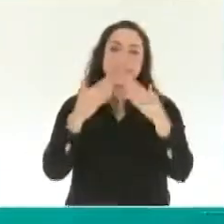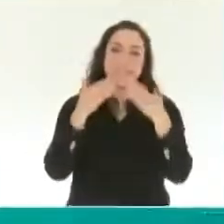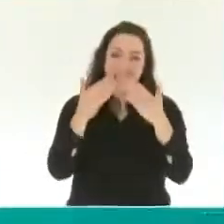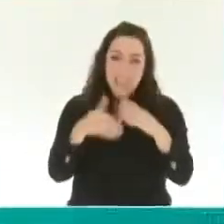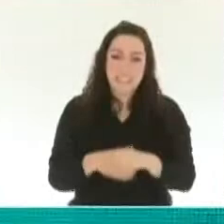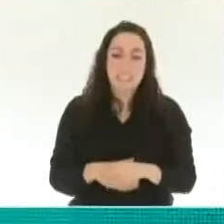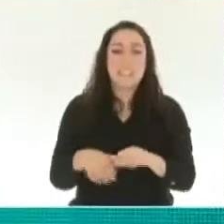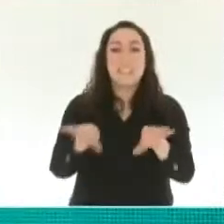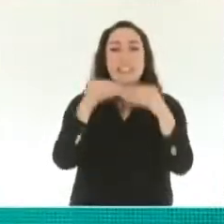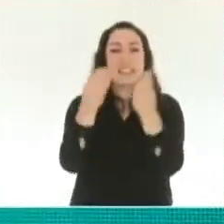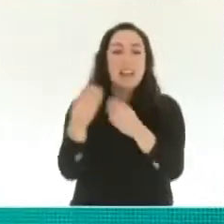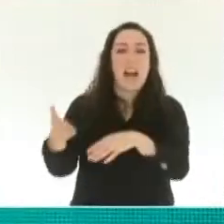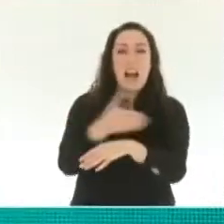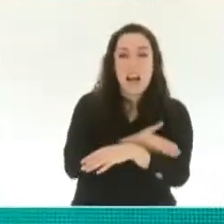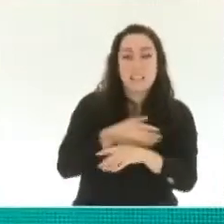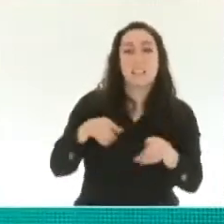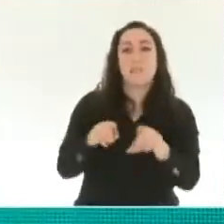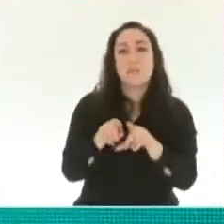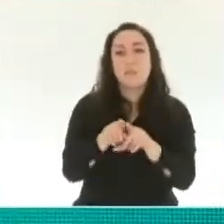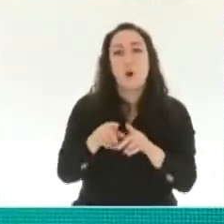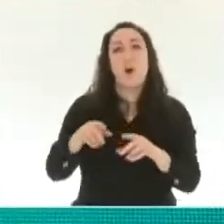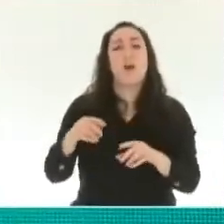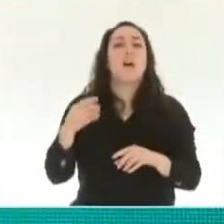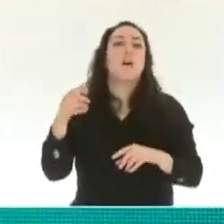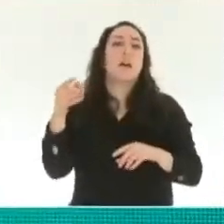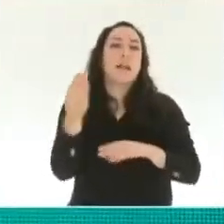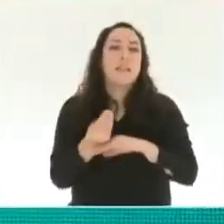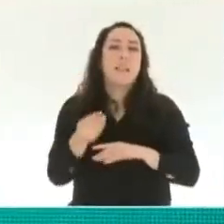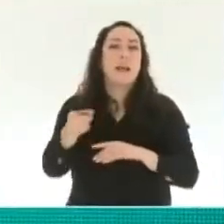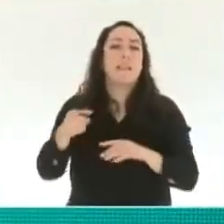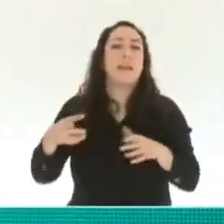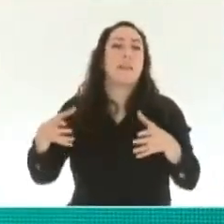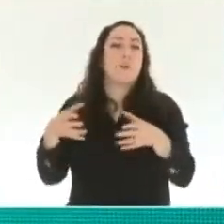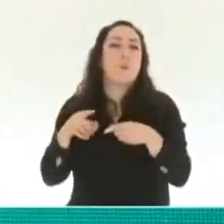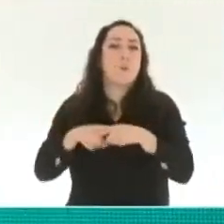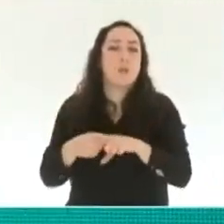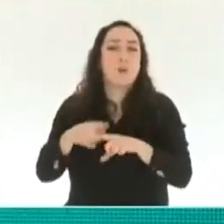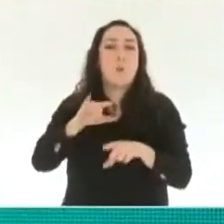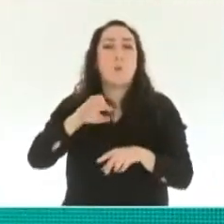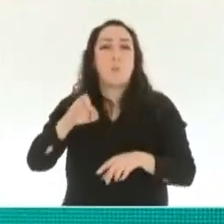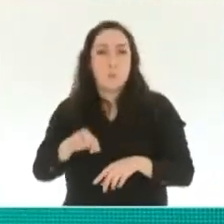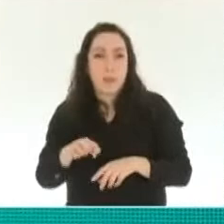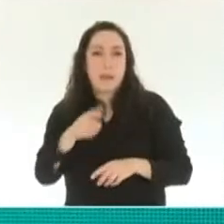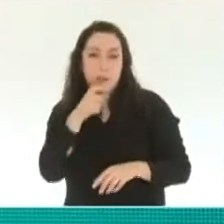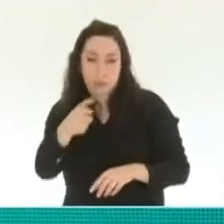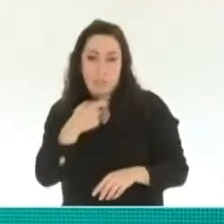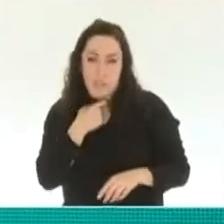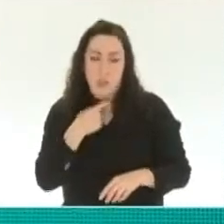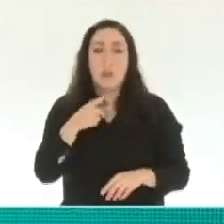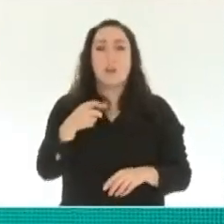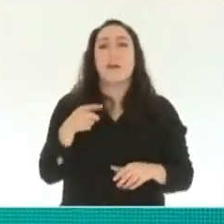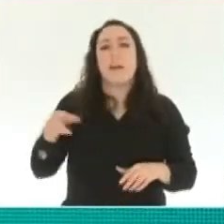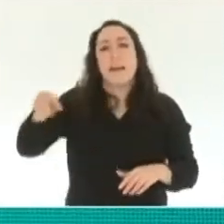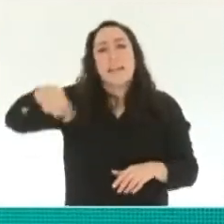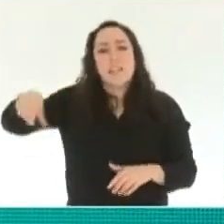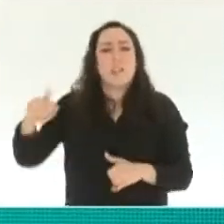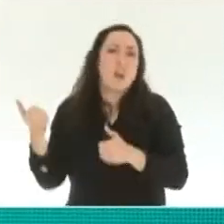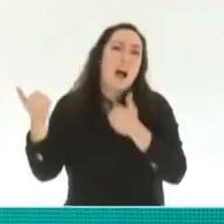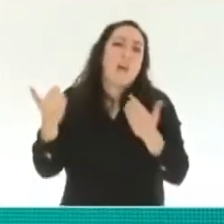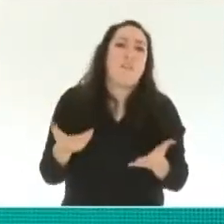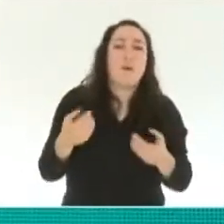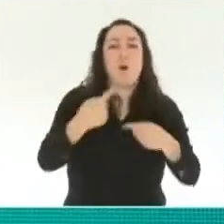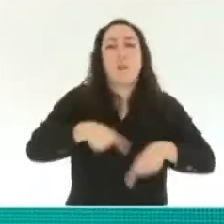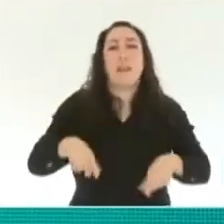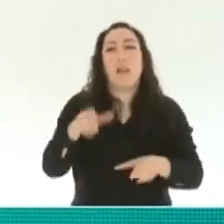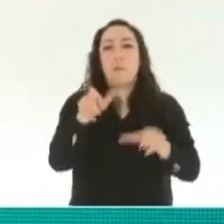Gracias. Antes de cerrar, quiero contestar a la candidata comunera de Unión por la Patria. Sabemos que están a favor de los